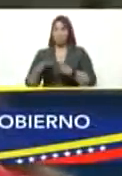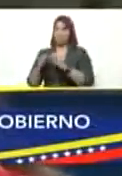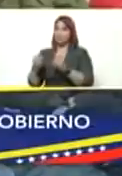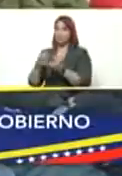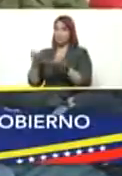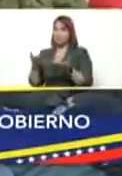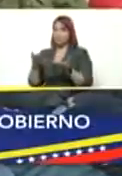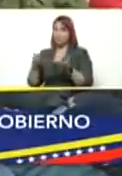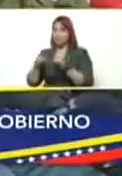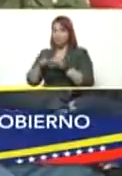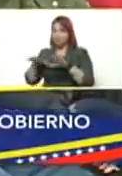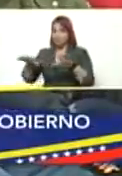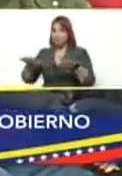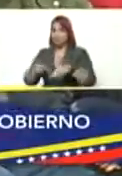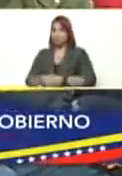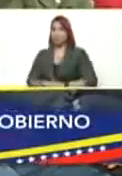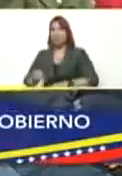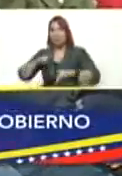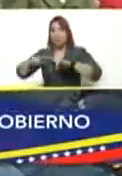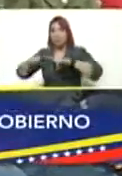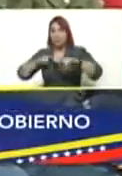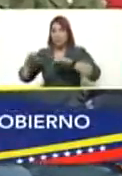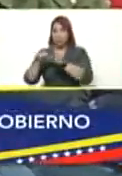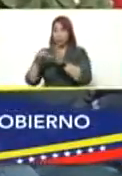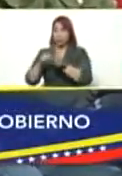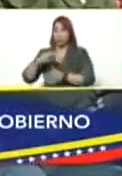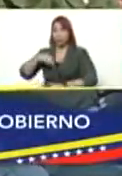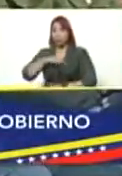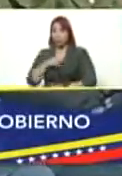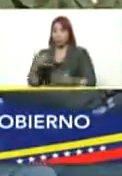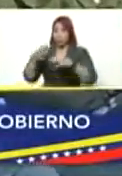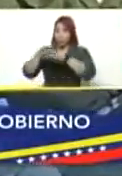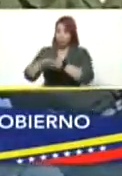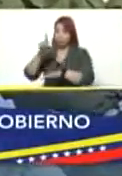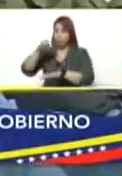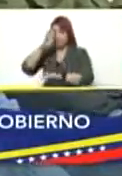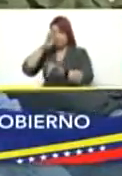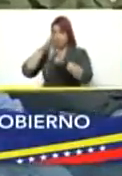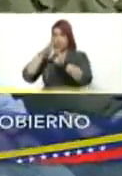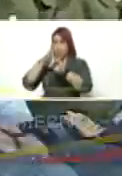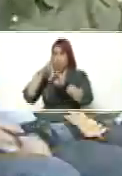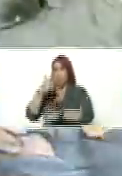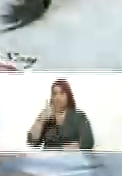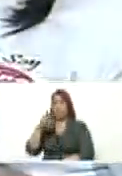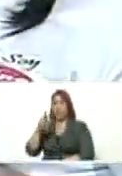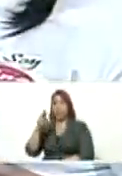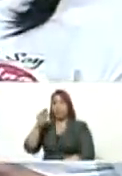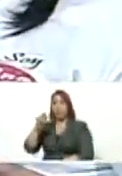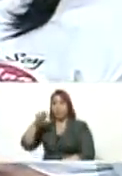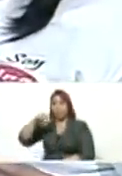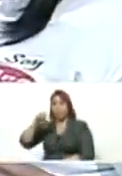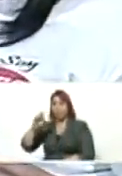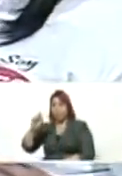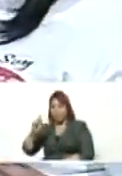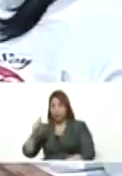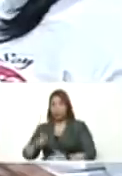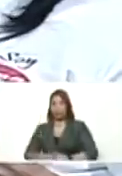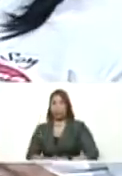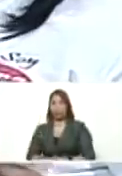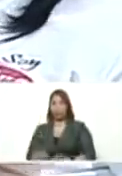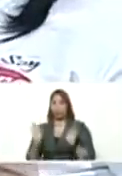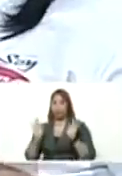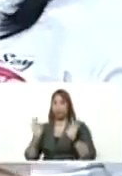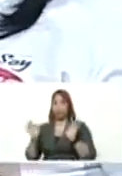todo este despliegue de acción donde nosotros nos involucramos, todo en el marco de las 3 R's NET, específicamente en